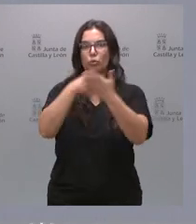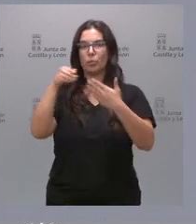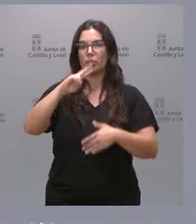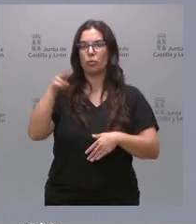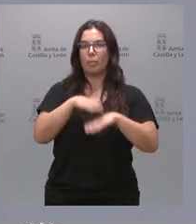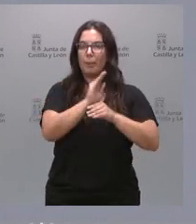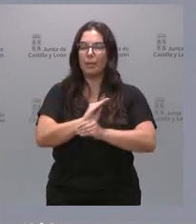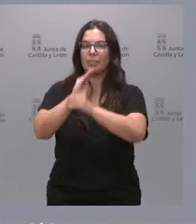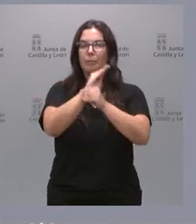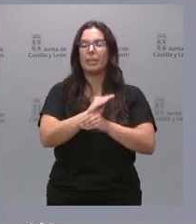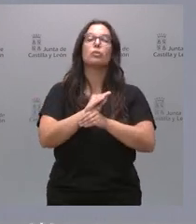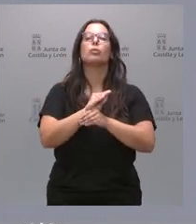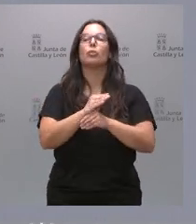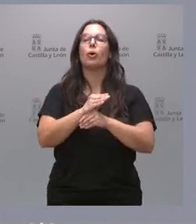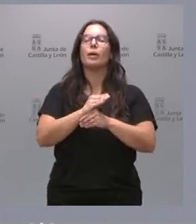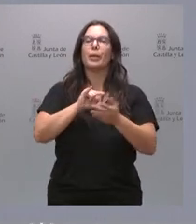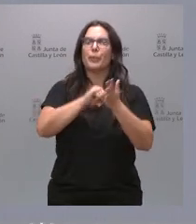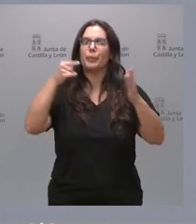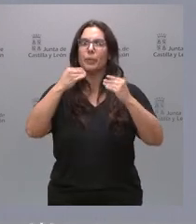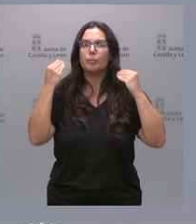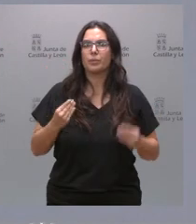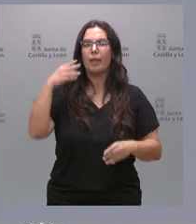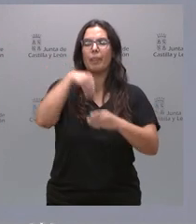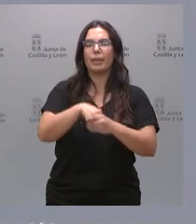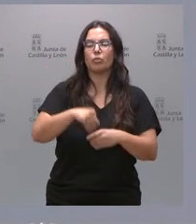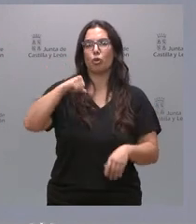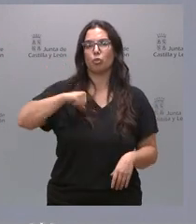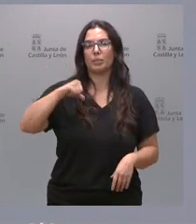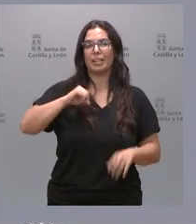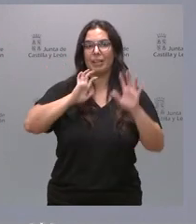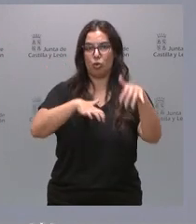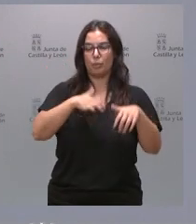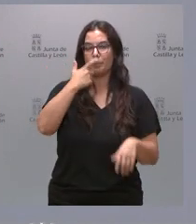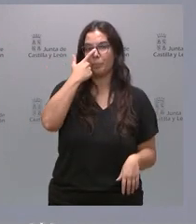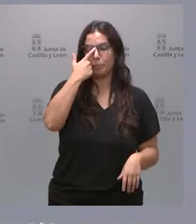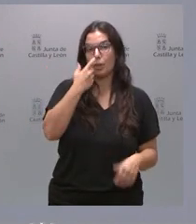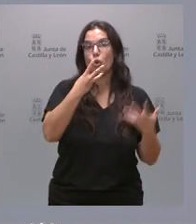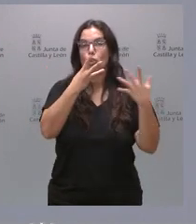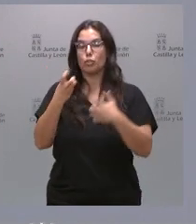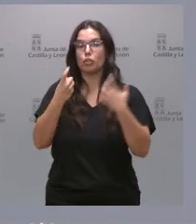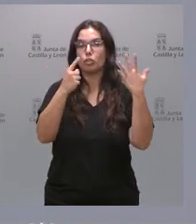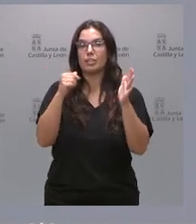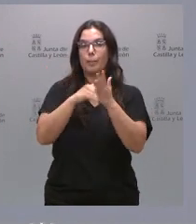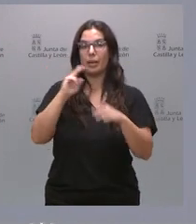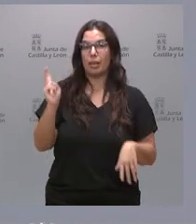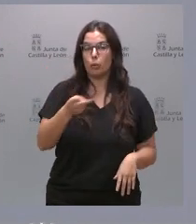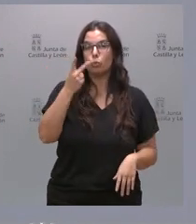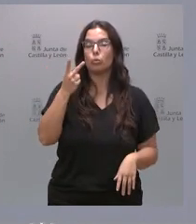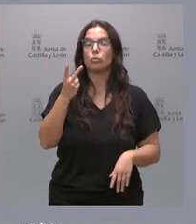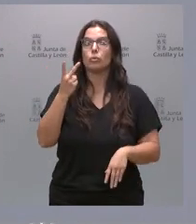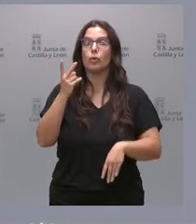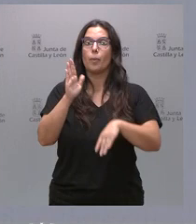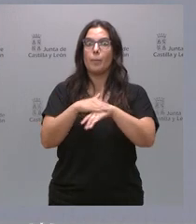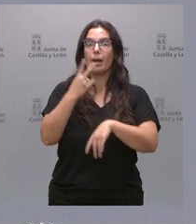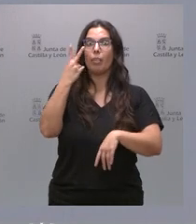de equipos de alta tecnología e instalaciones en el complejo asistencial de León 860.000 euros para